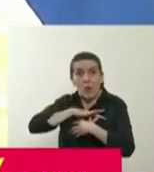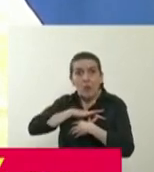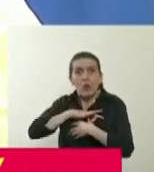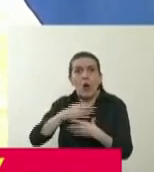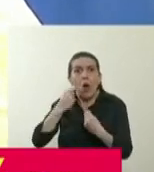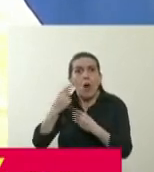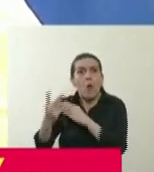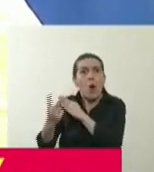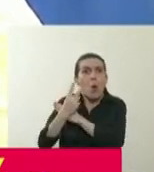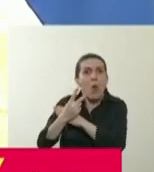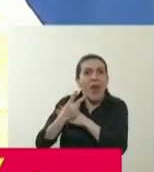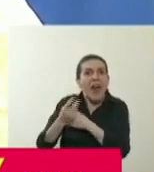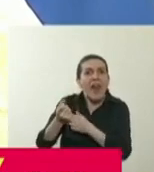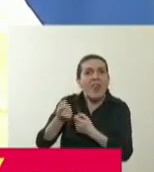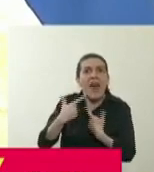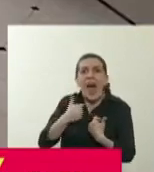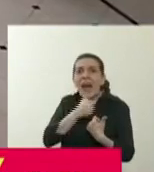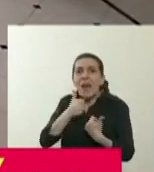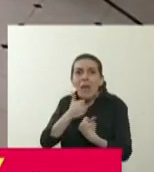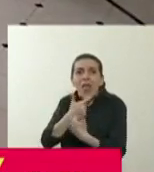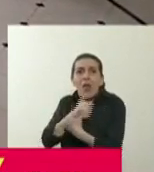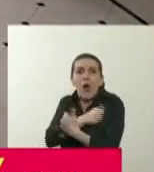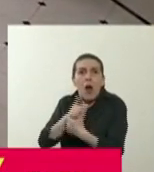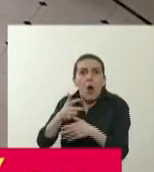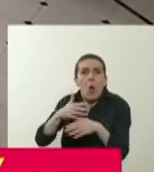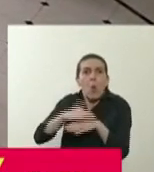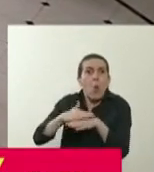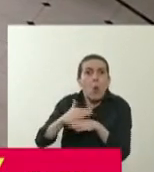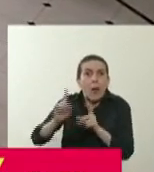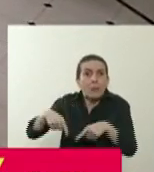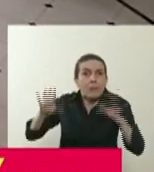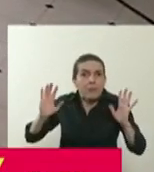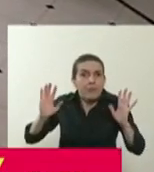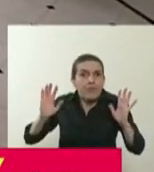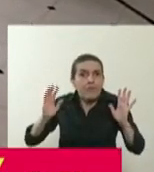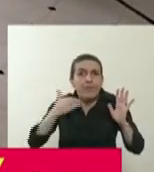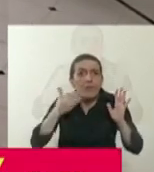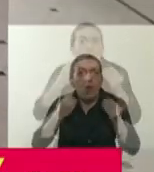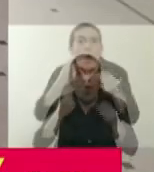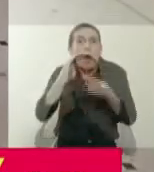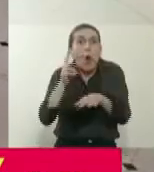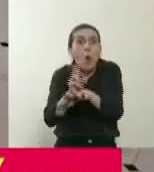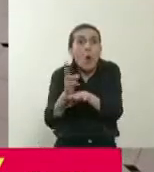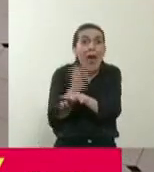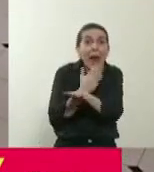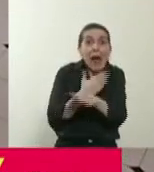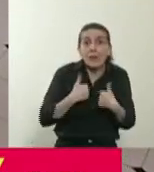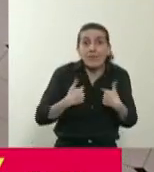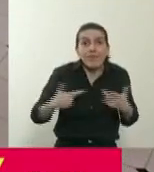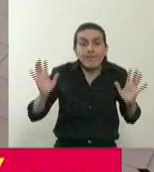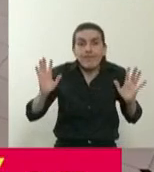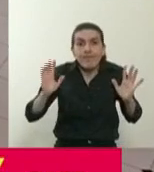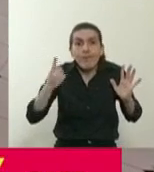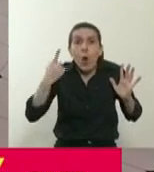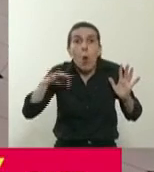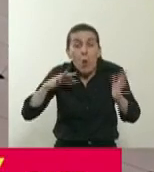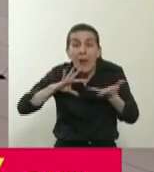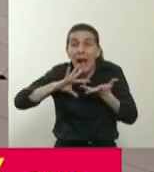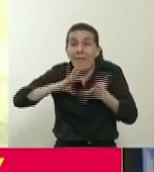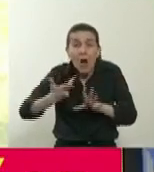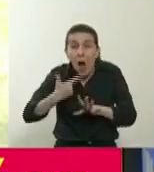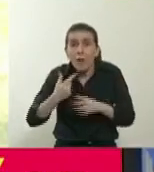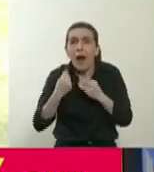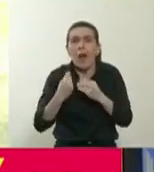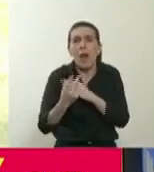cómo curarla. Y la única solución que encontramos, como siempre les digo,